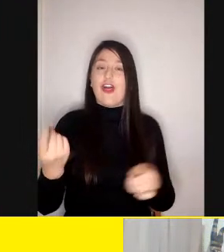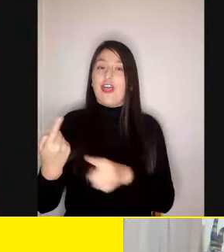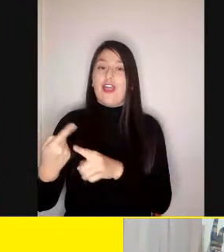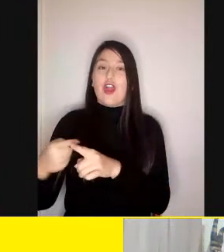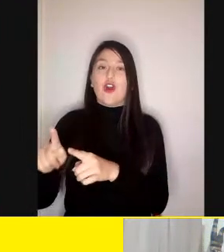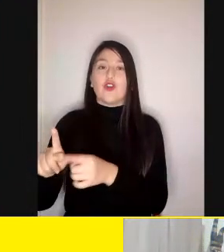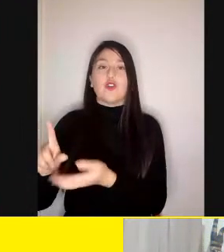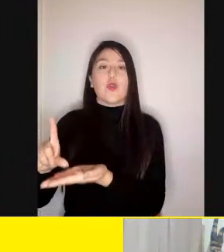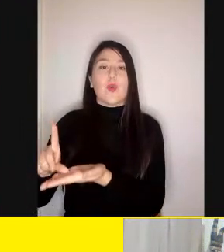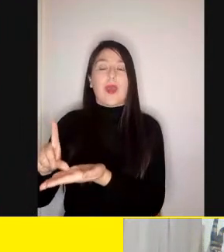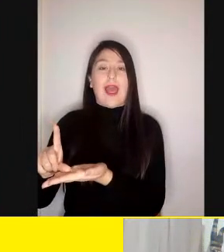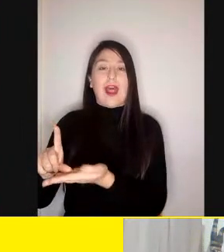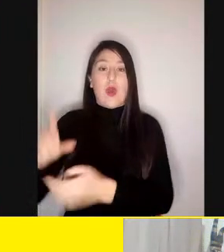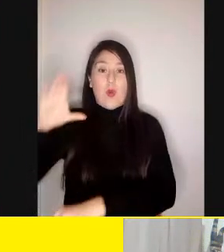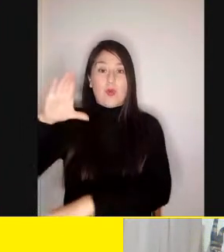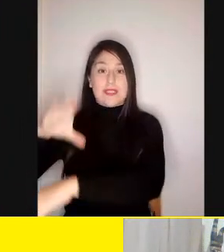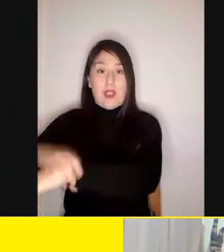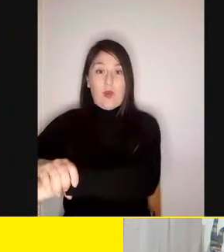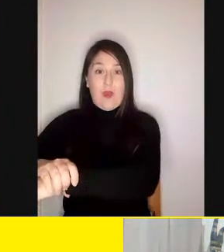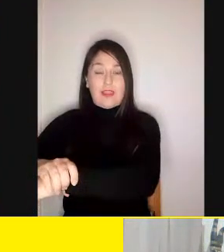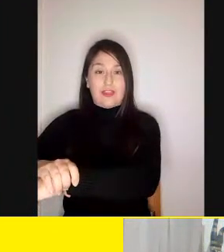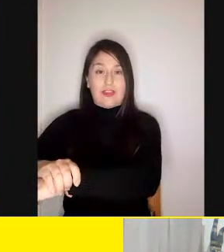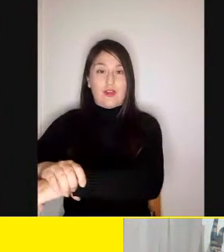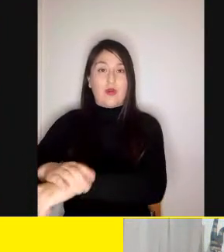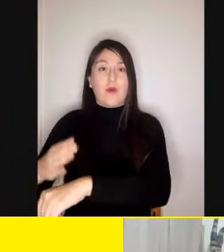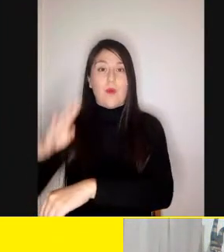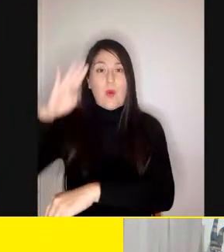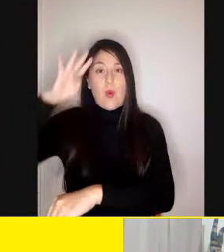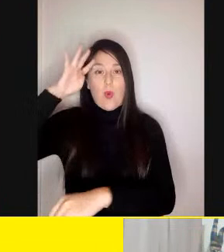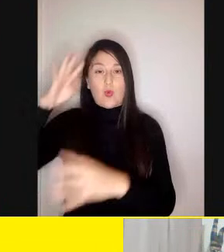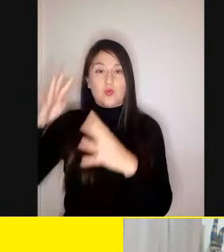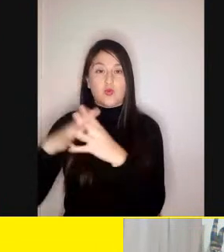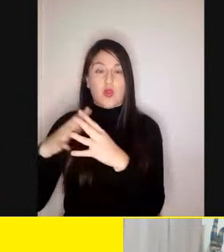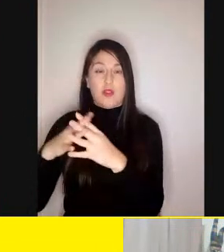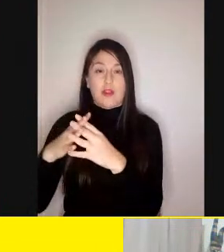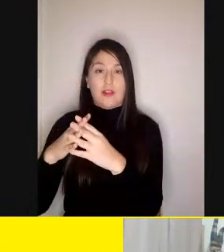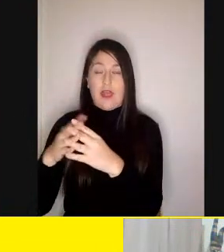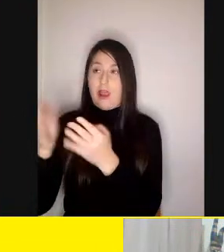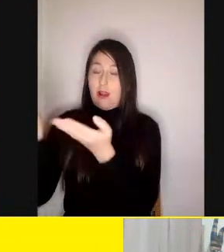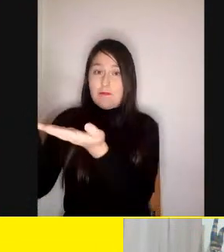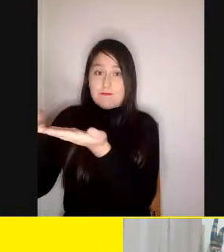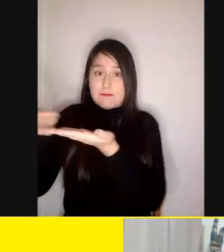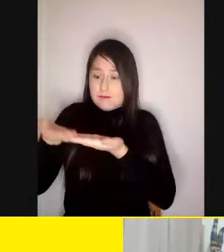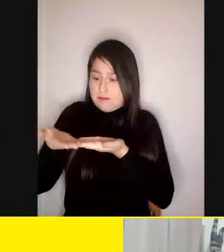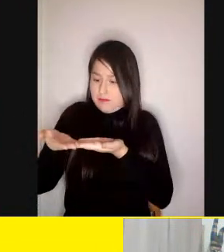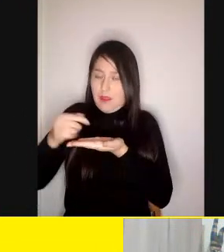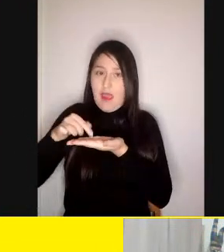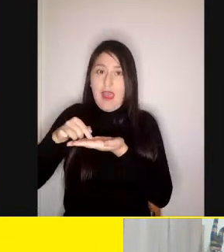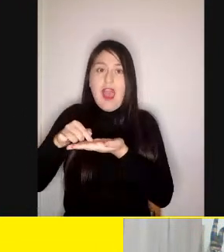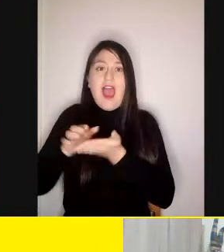donde también un soldado nos entrega unos pedacitos pequeñísimos de jabón